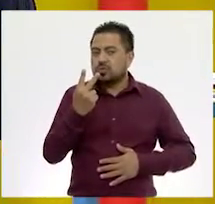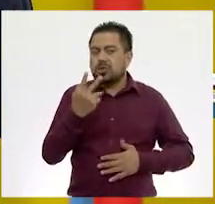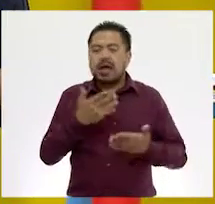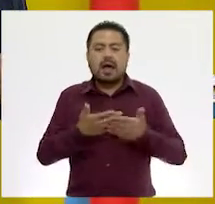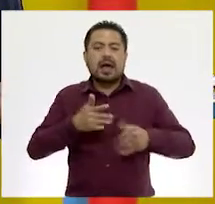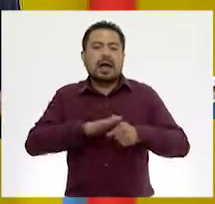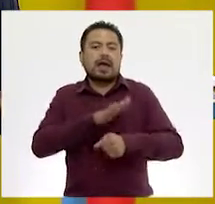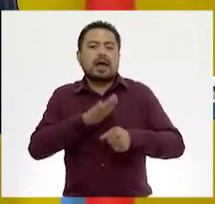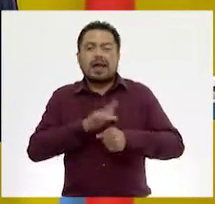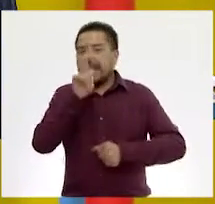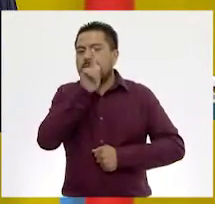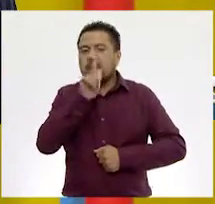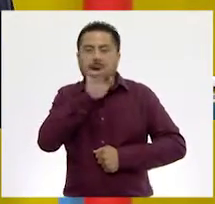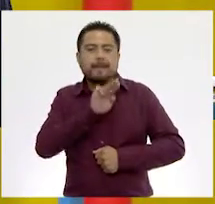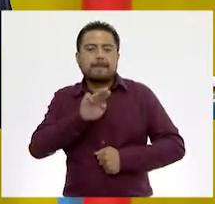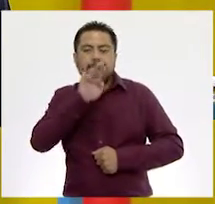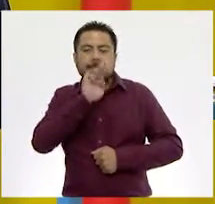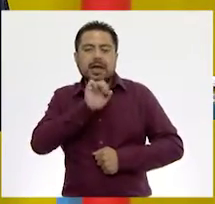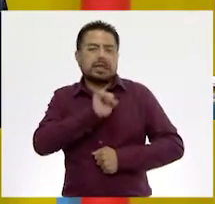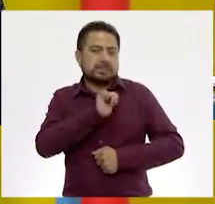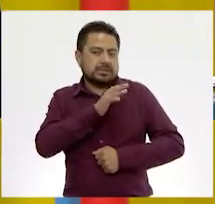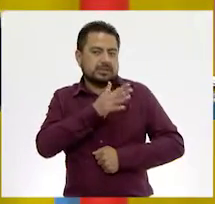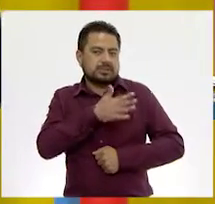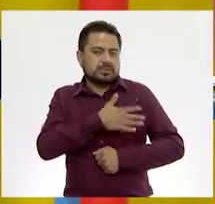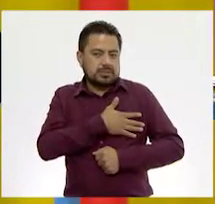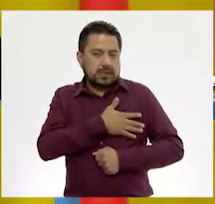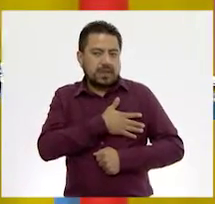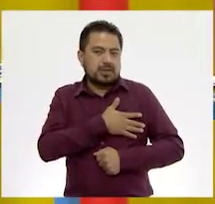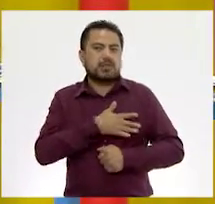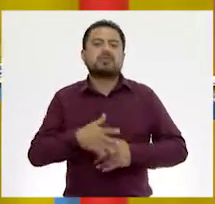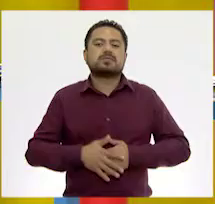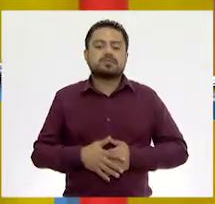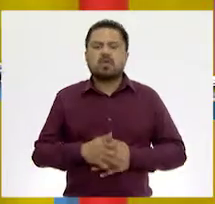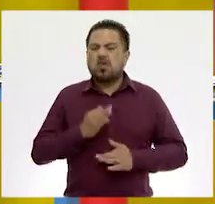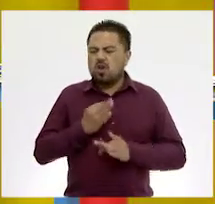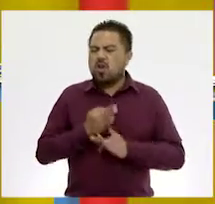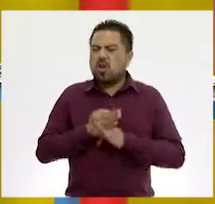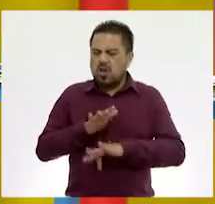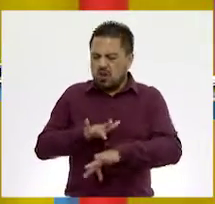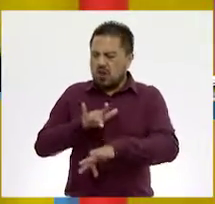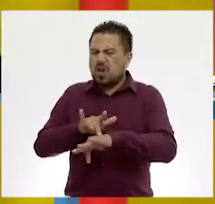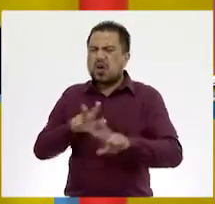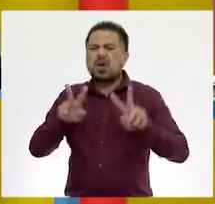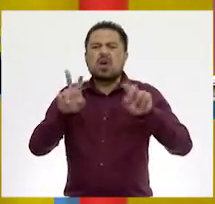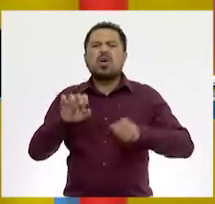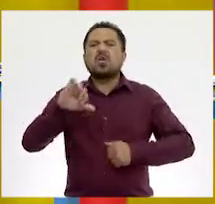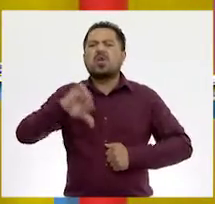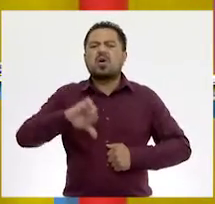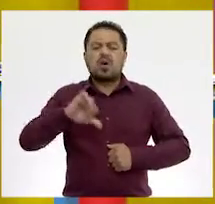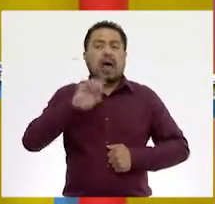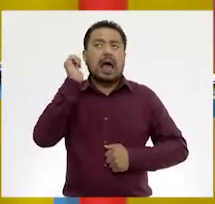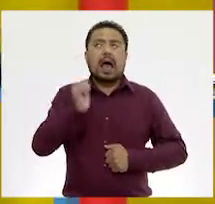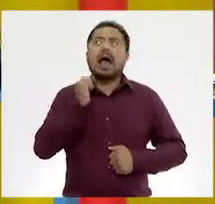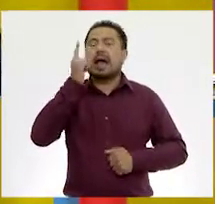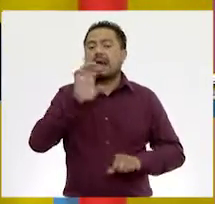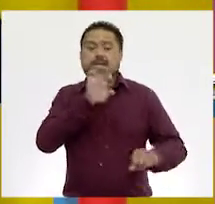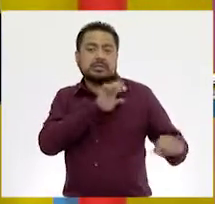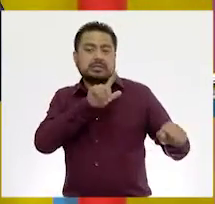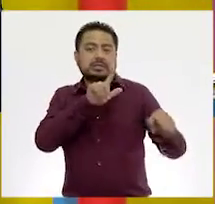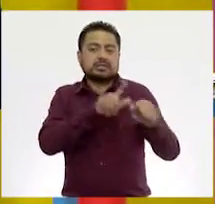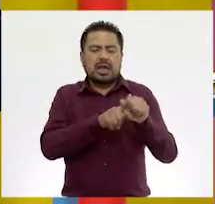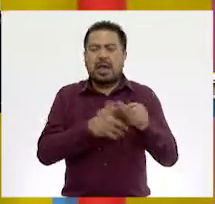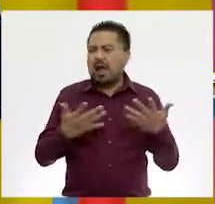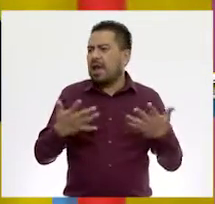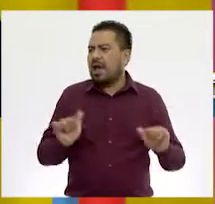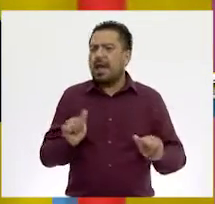la asignatura de lengua materna español. Bueno, ¿qué vamos a ver el día de hoy? Algo muy especial. Ya